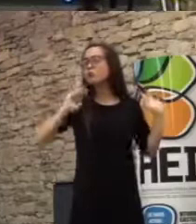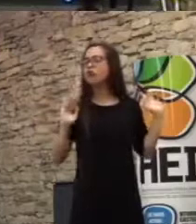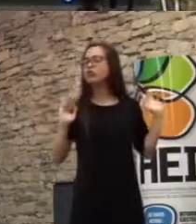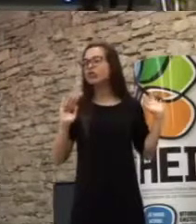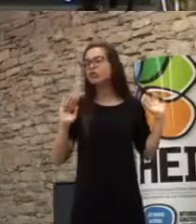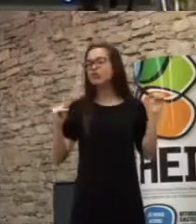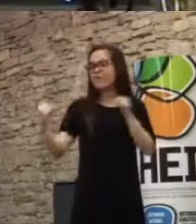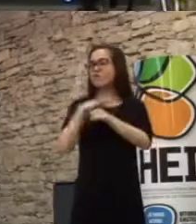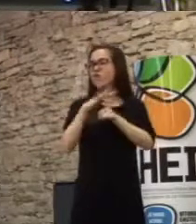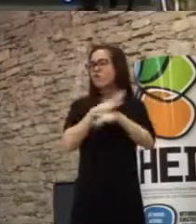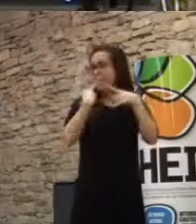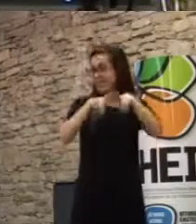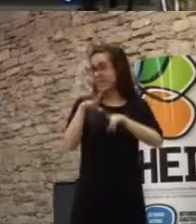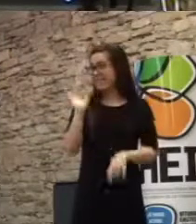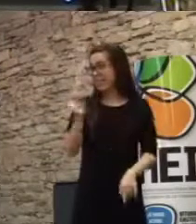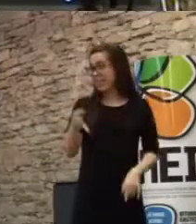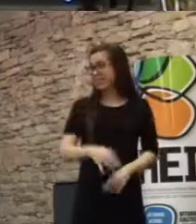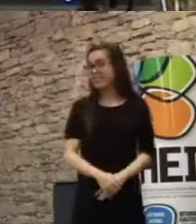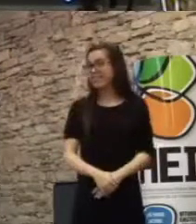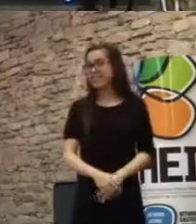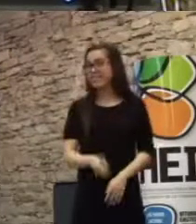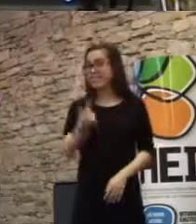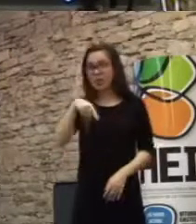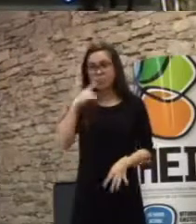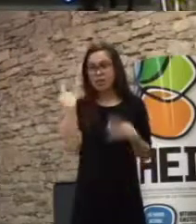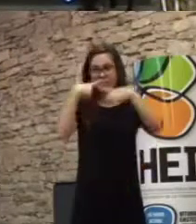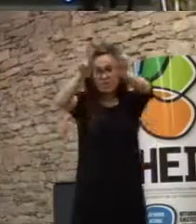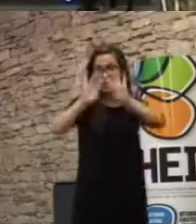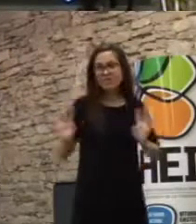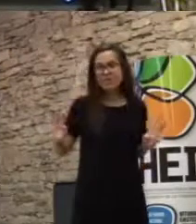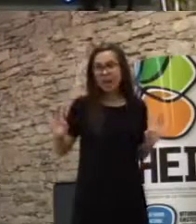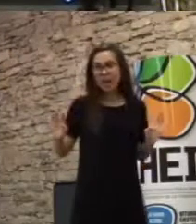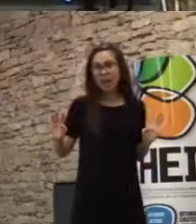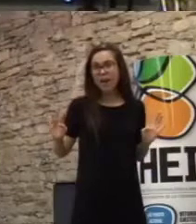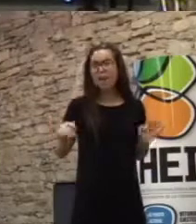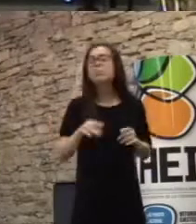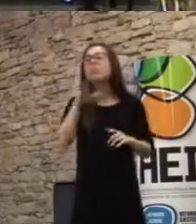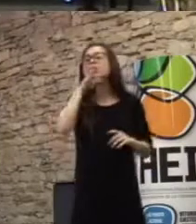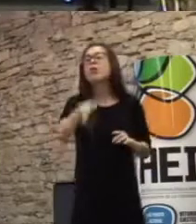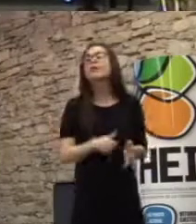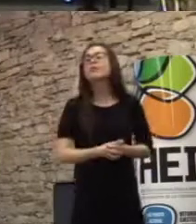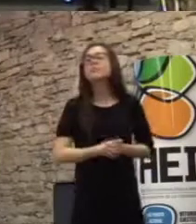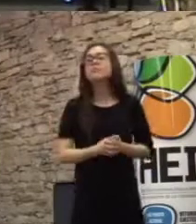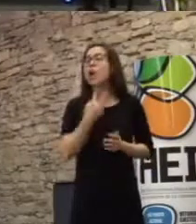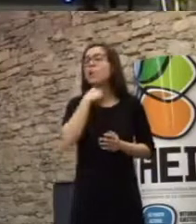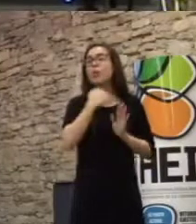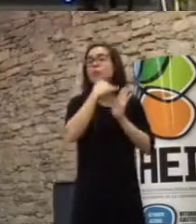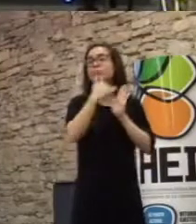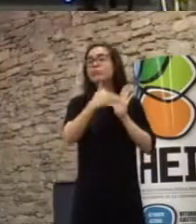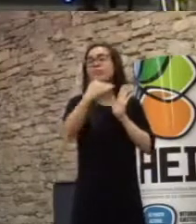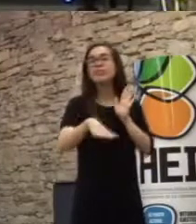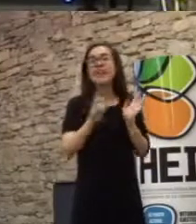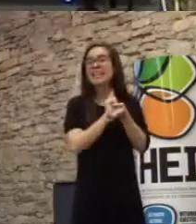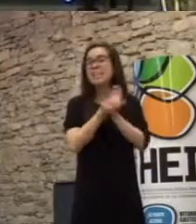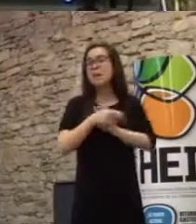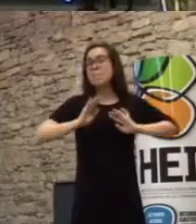vosotros ha sido radicalmente distinto no porque solamente ha cambiado el tono la frecuencia de la modulación